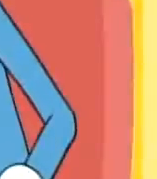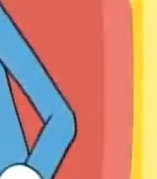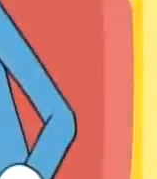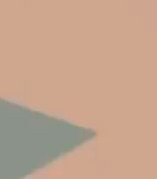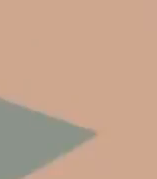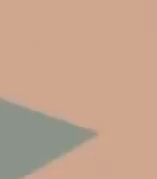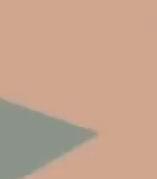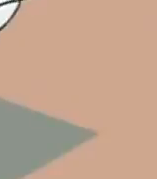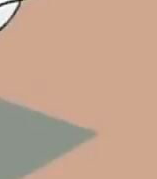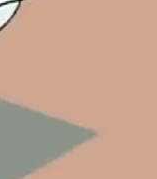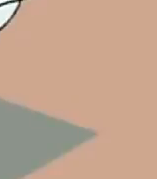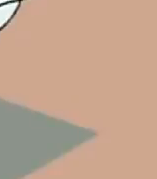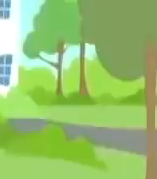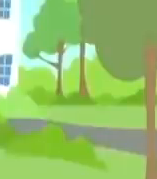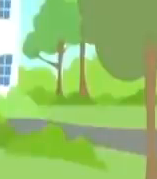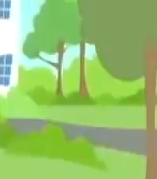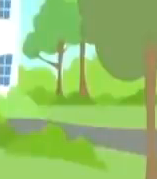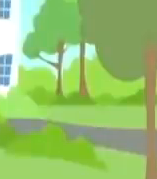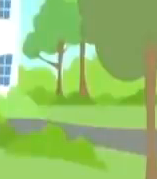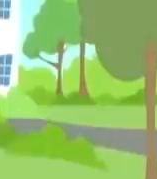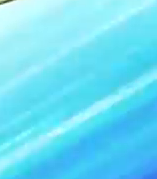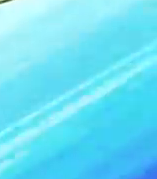Very good. Dispara.